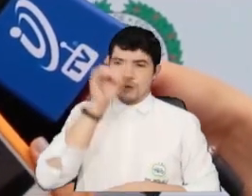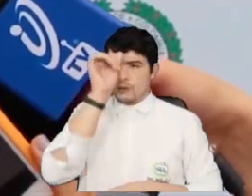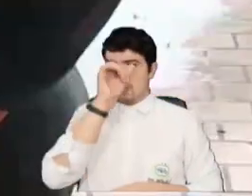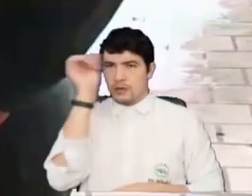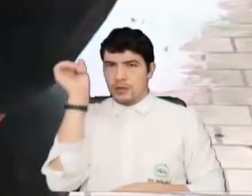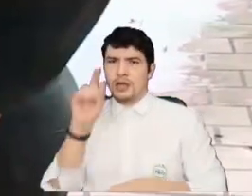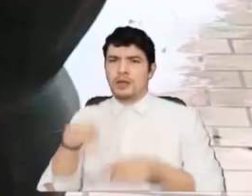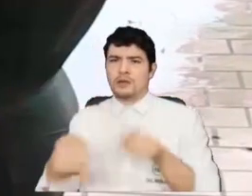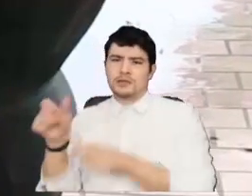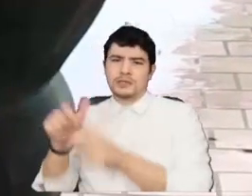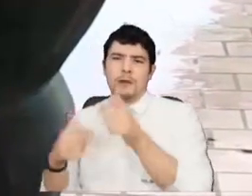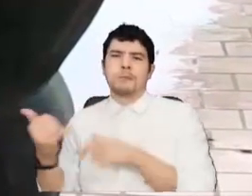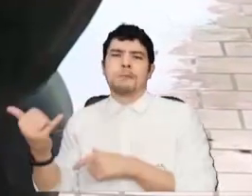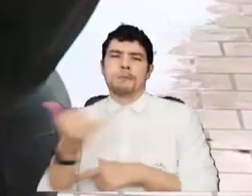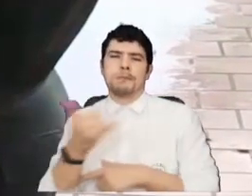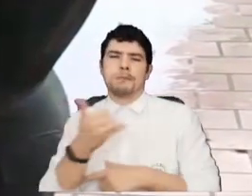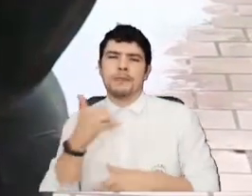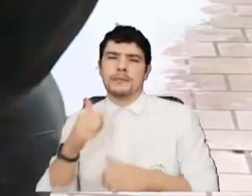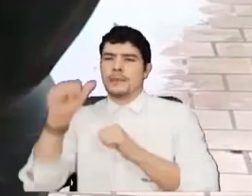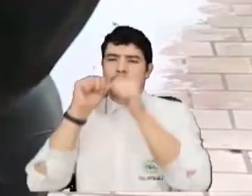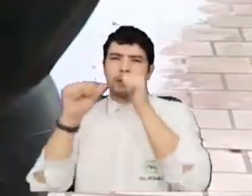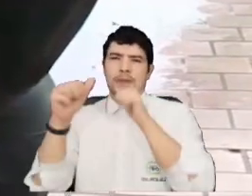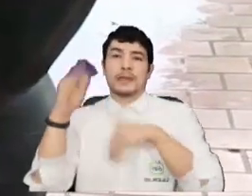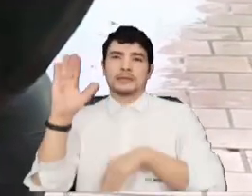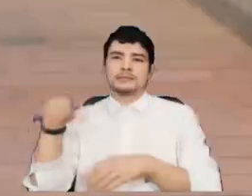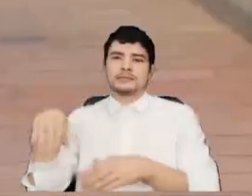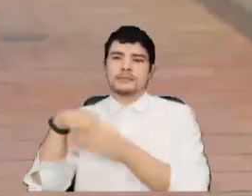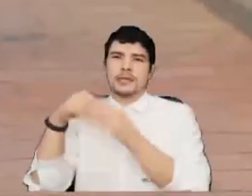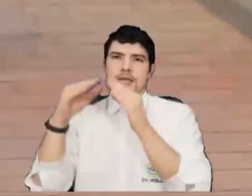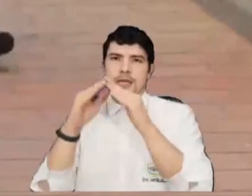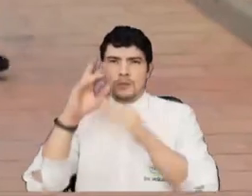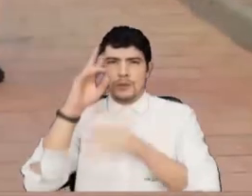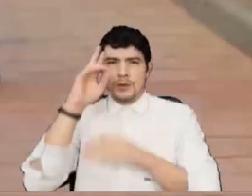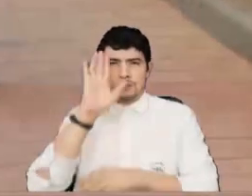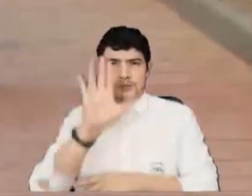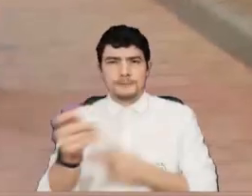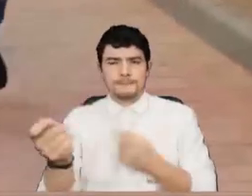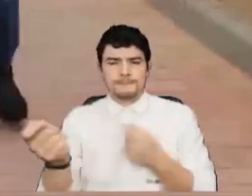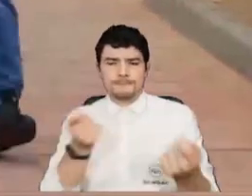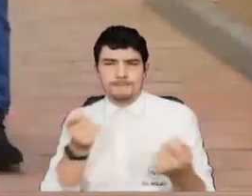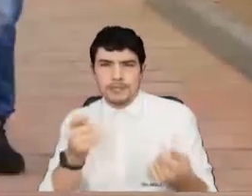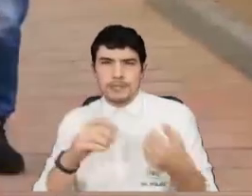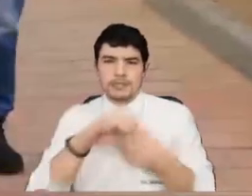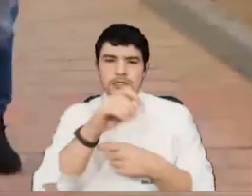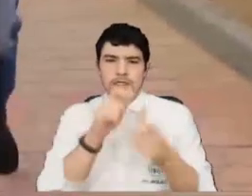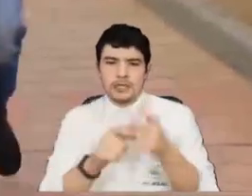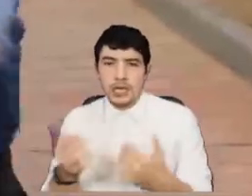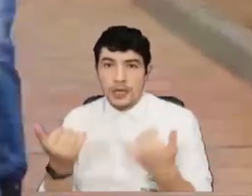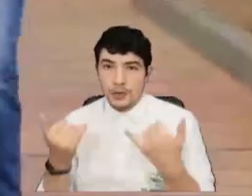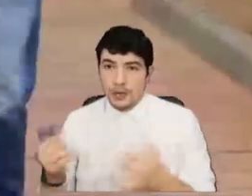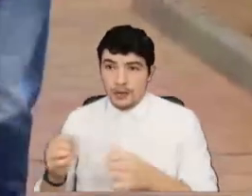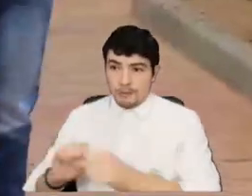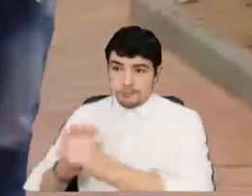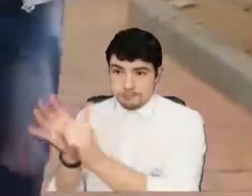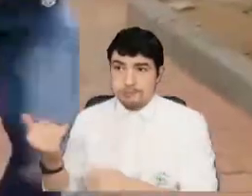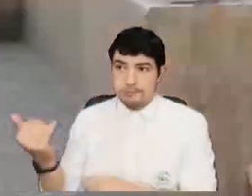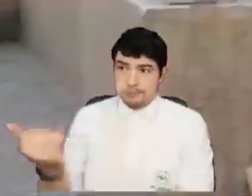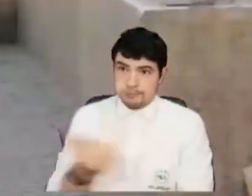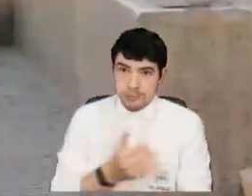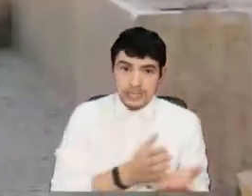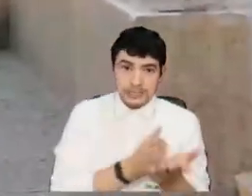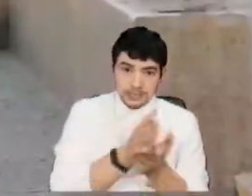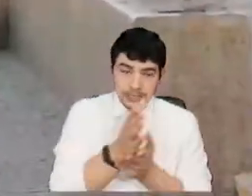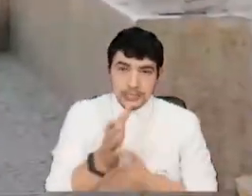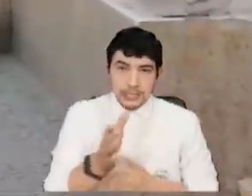de licor, más que todo en las viviendas. Por favor, mucha mesura en la ciudadanía, tenemos una pandemia todavía que está en el municipio,